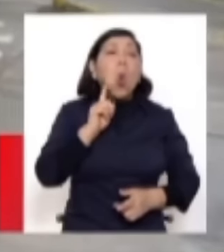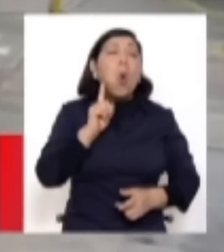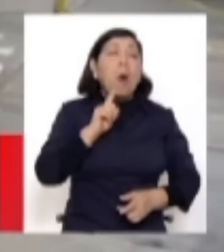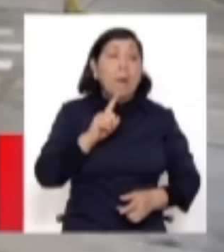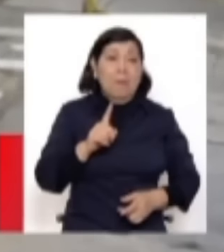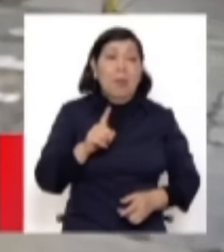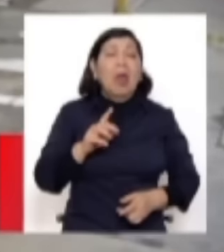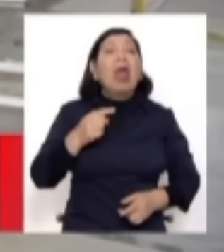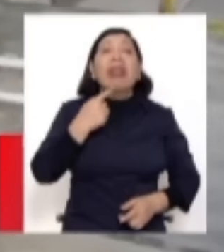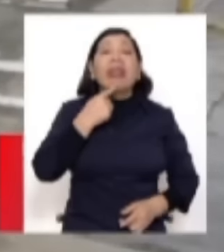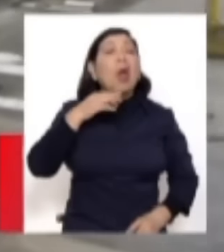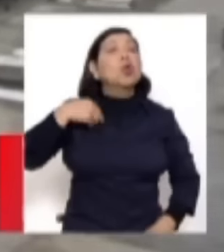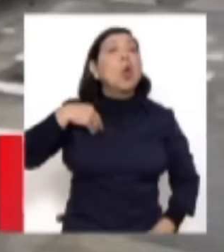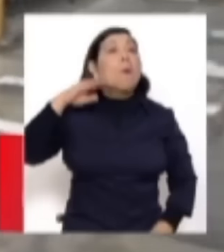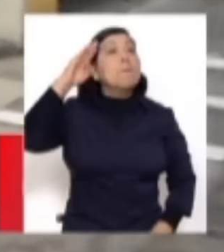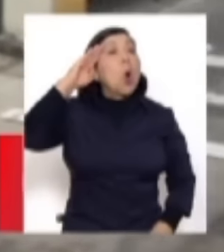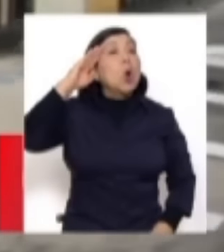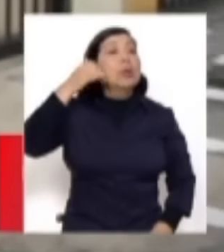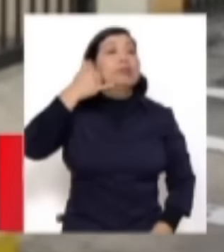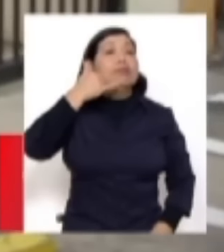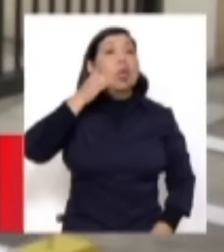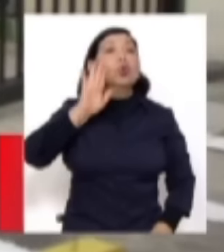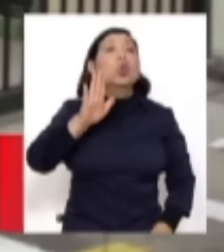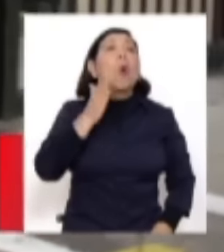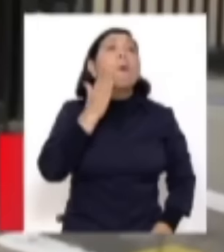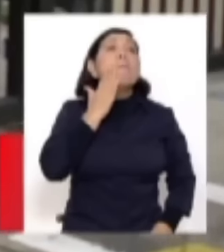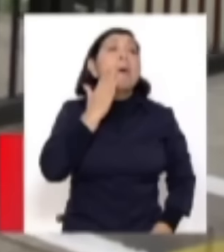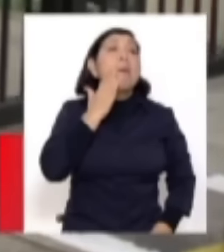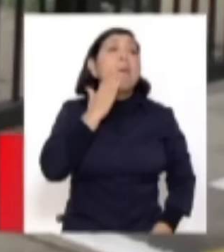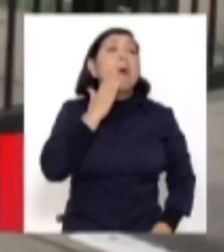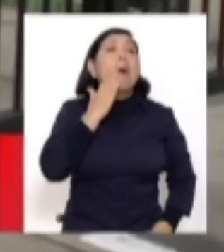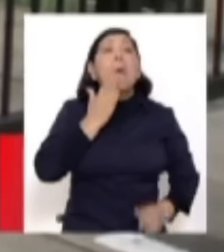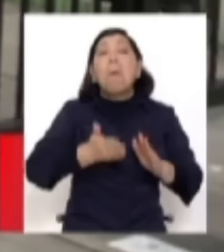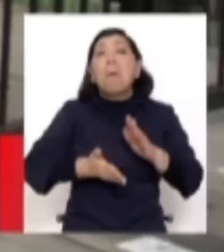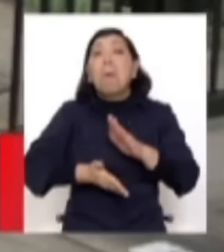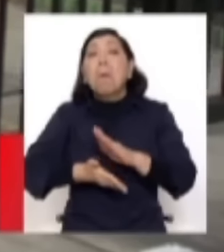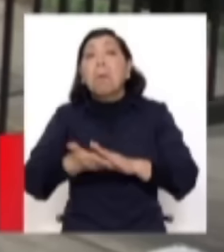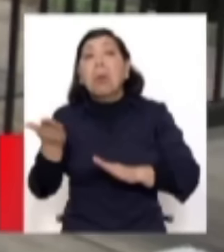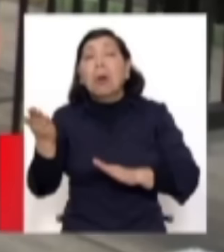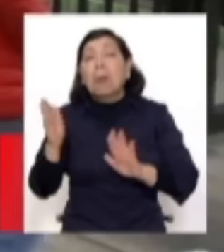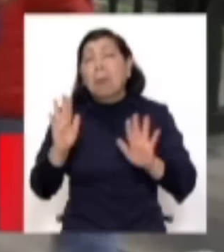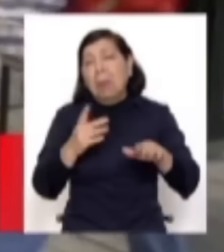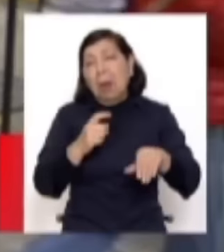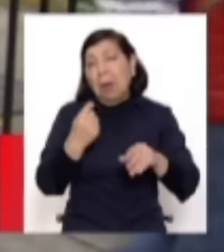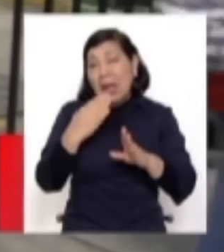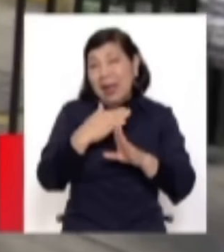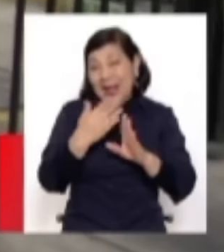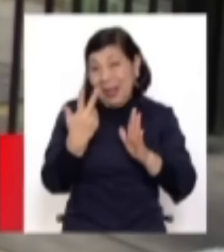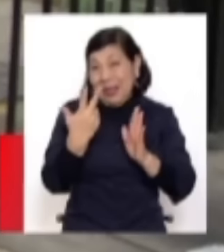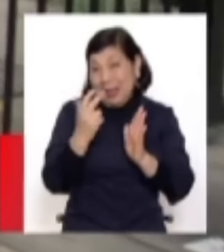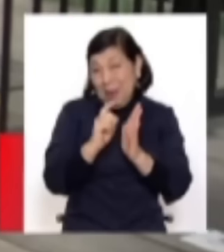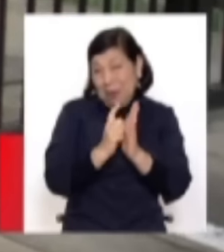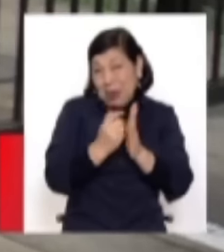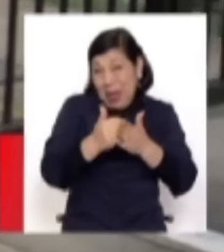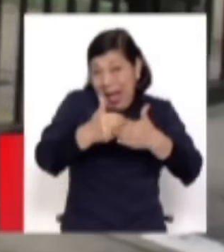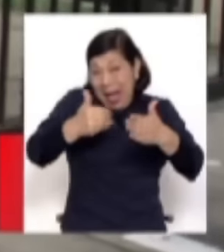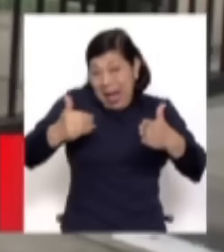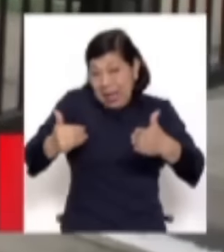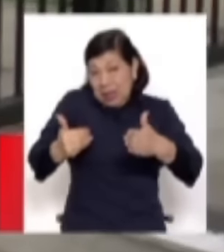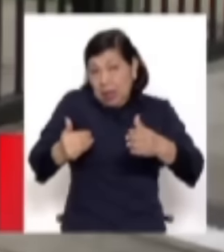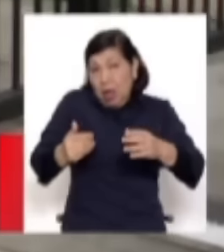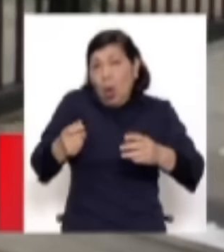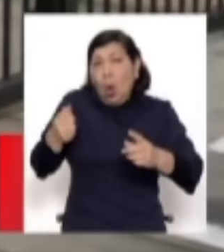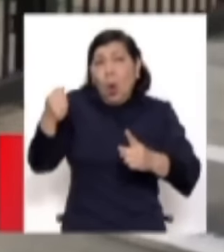por policía le dice que su mamá, quien había salido alrededor de media hora antes,